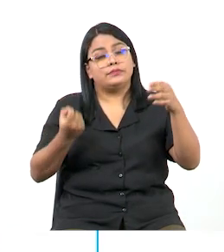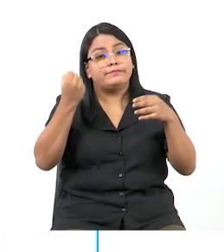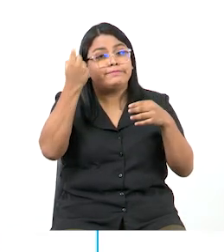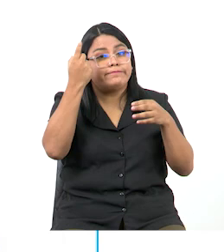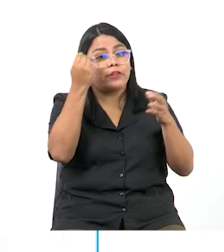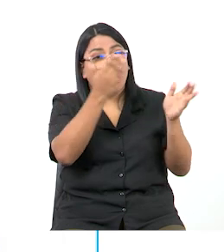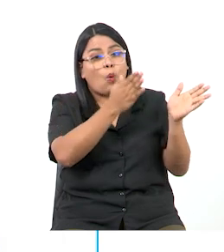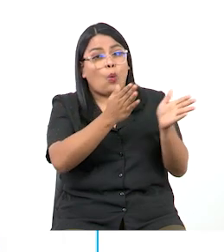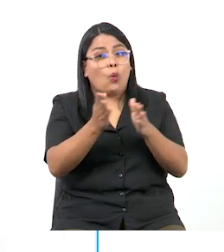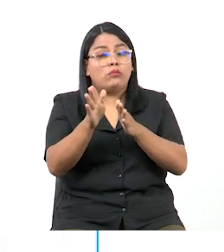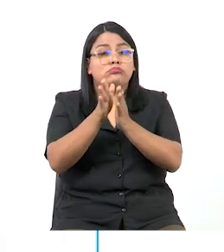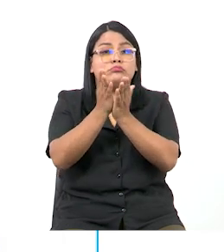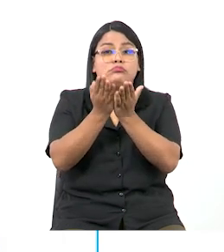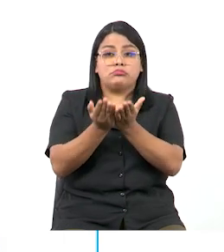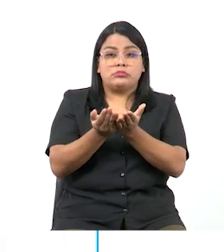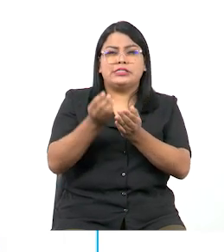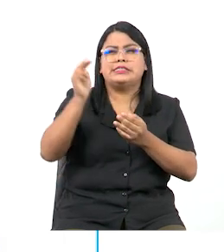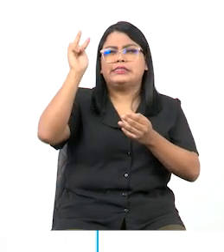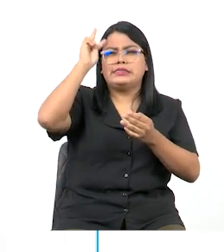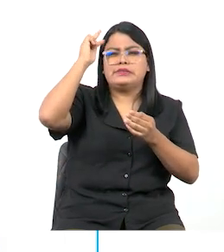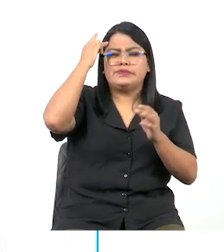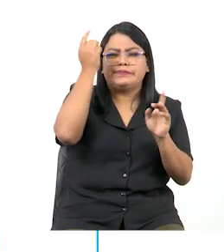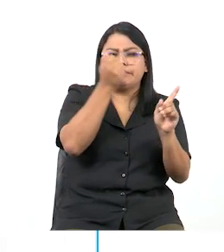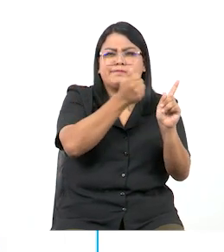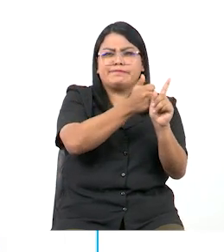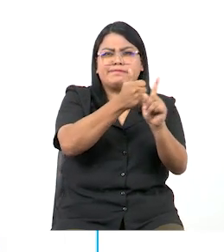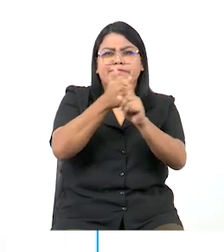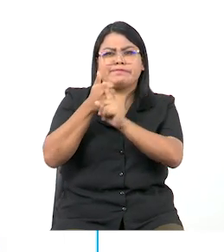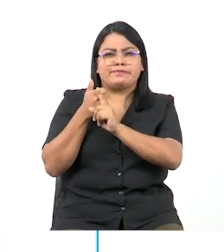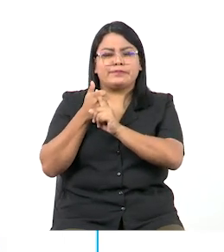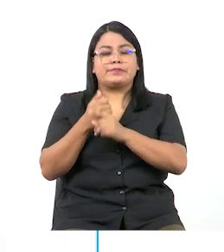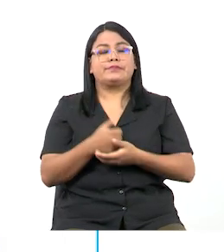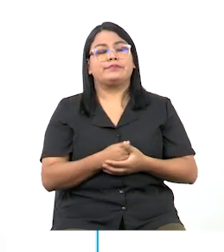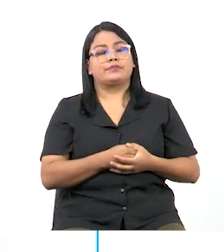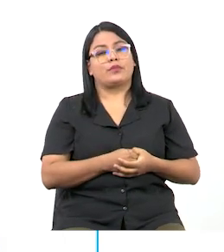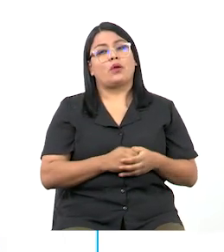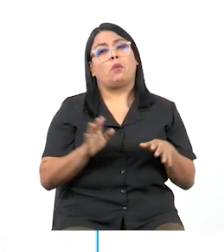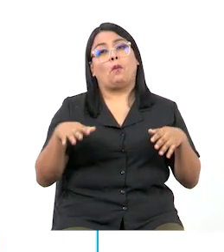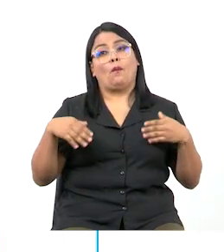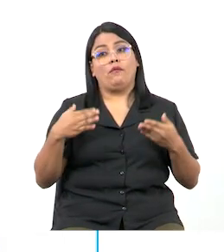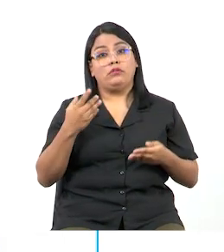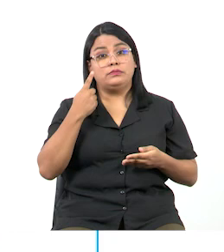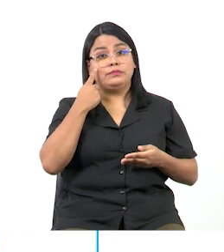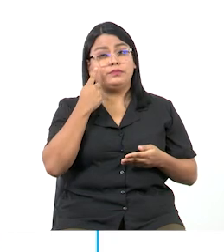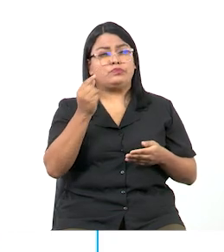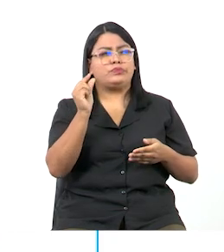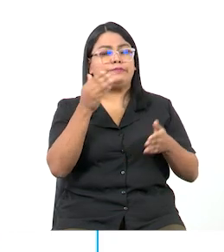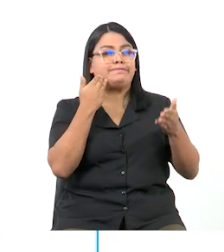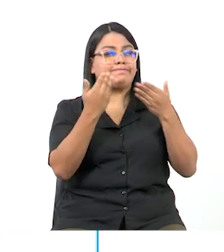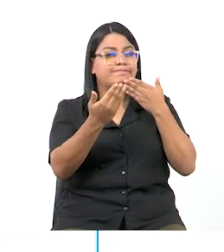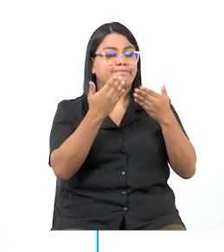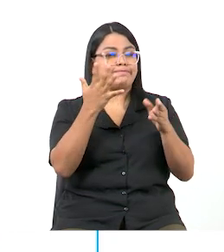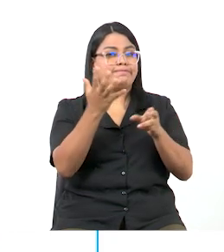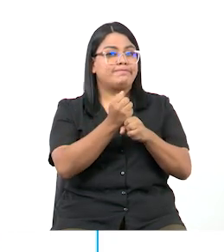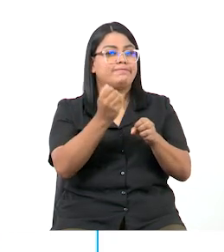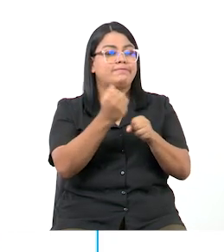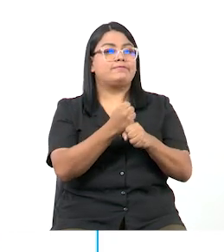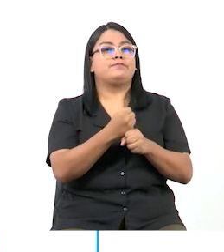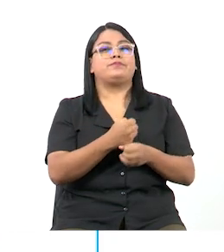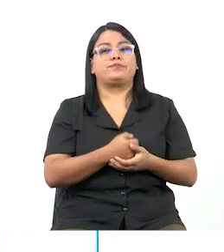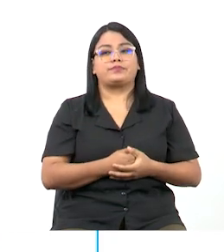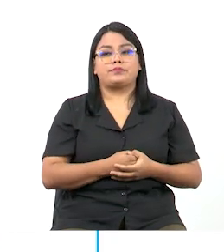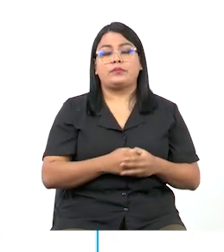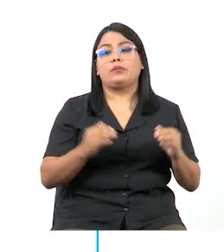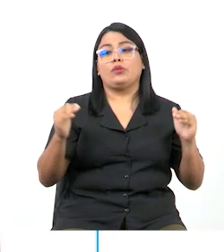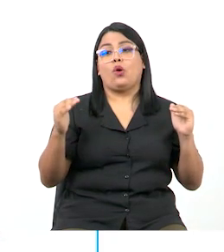la estructura del libro de texto y qué significa cada uno de los apartados, ya que llevan una breve explicación de cada